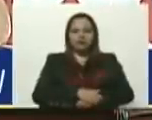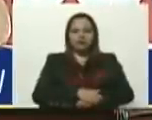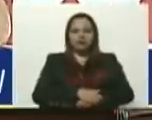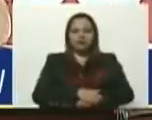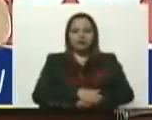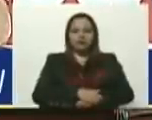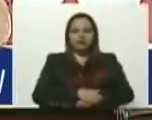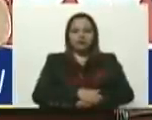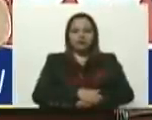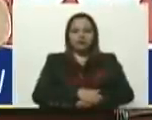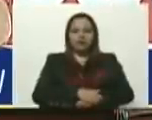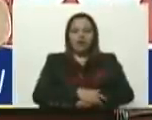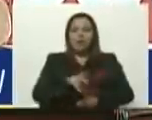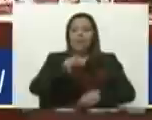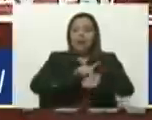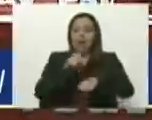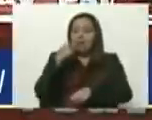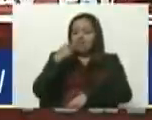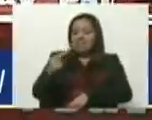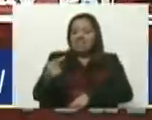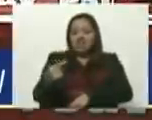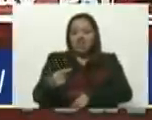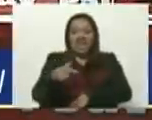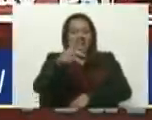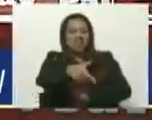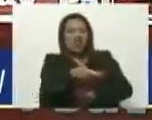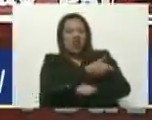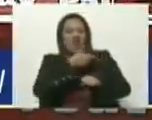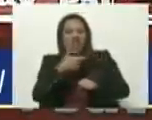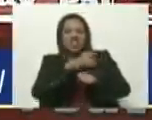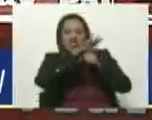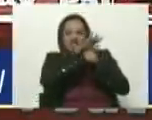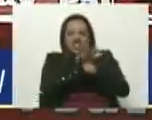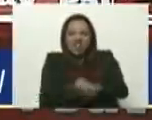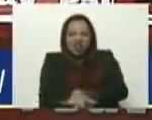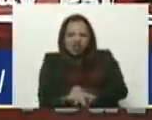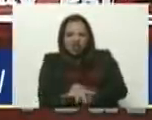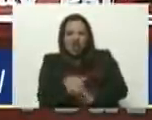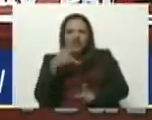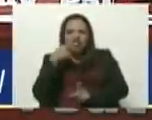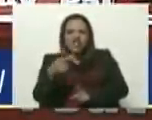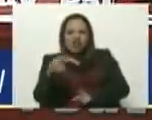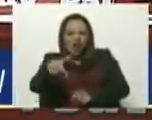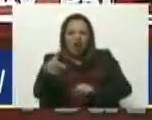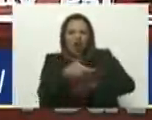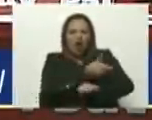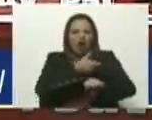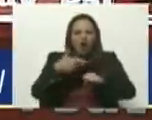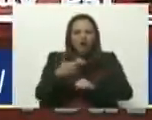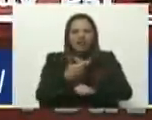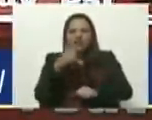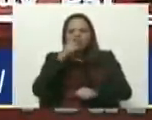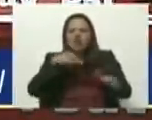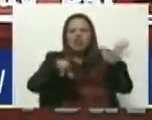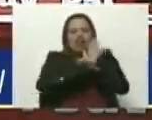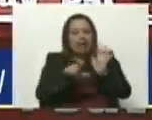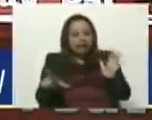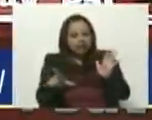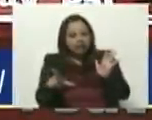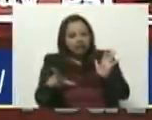bueno nos declaro dictadura nos declaro gobierno ilegítimo